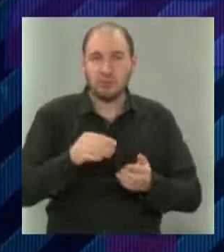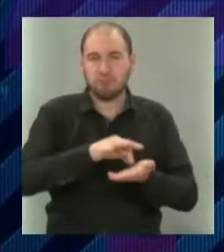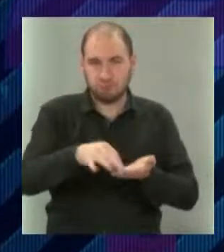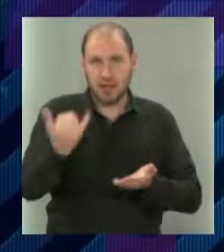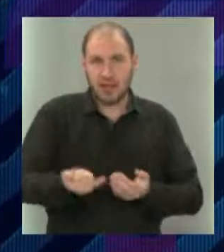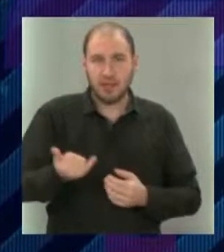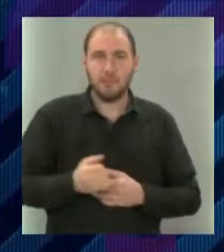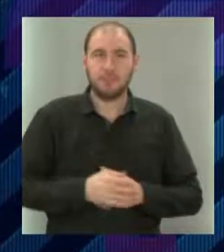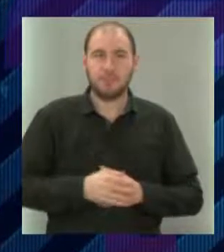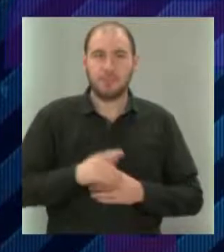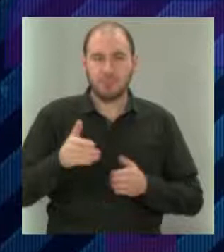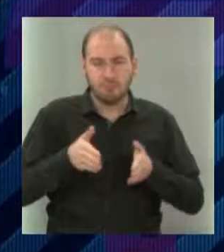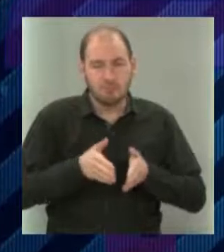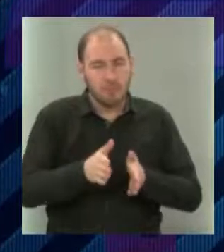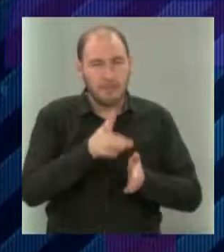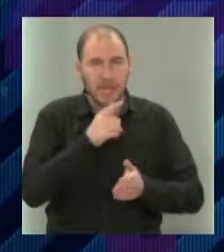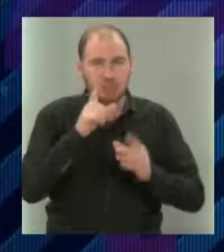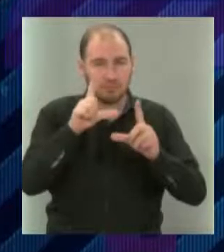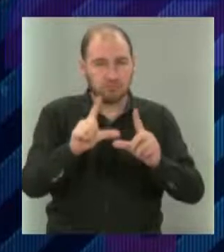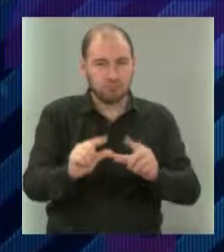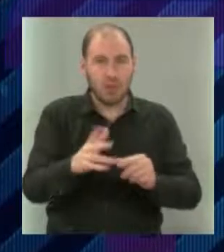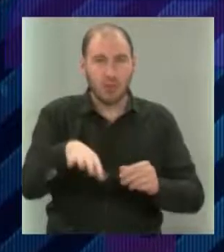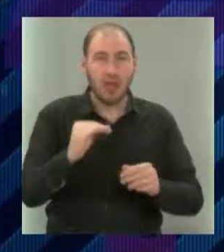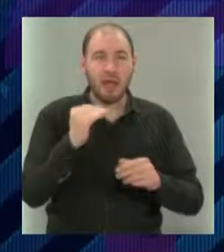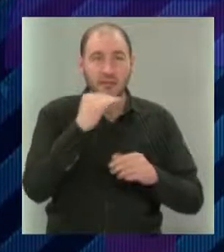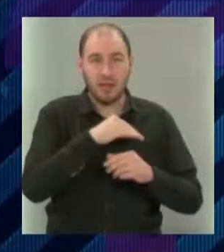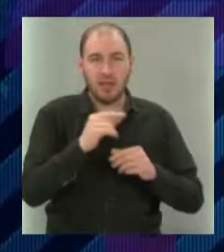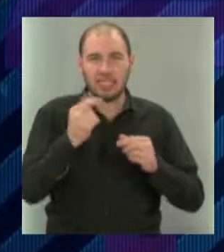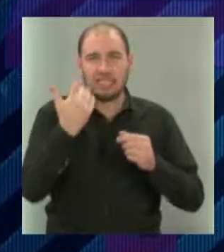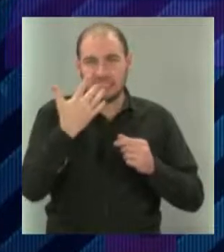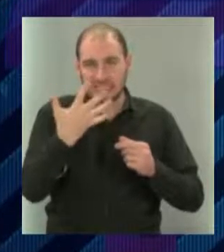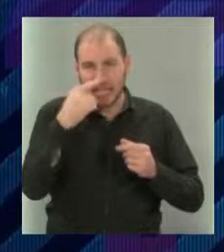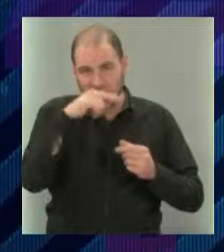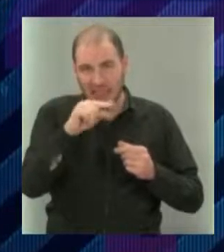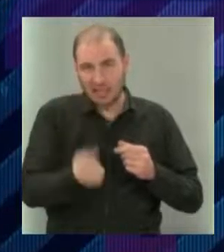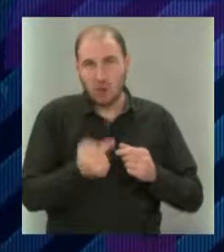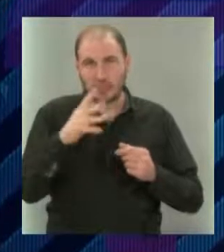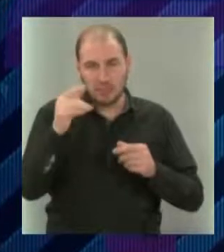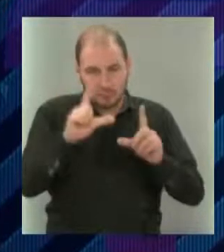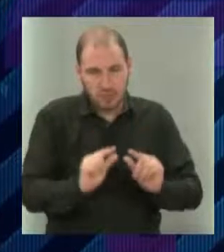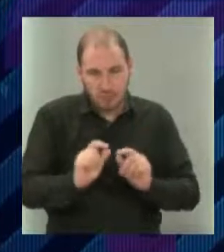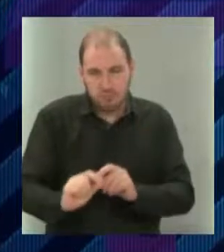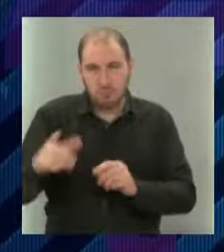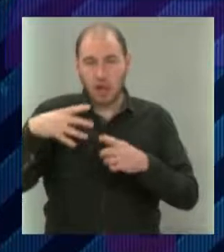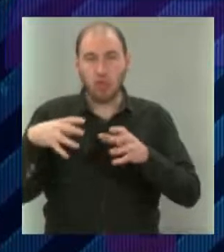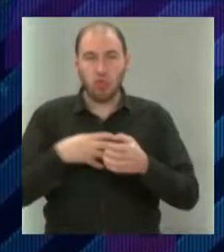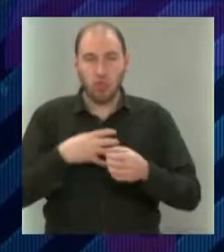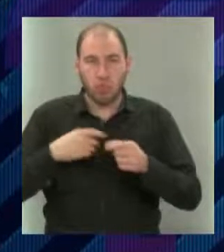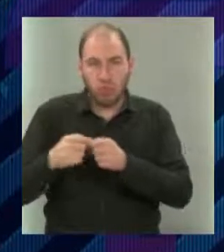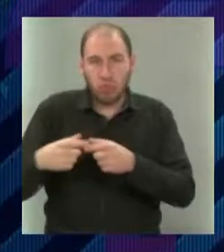cultivada de vid. La tendencia indica que disminuyen los viñedos de menos de 7,5 hectáreas y aumentan las propiedades de